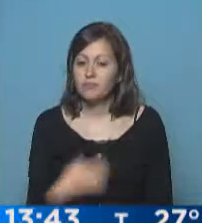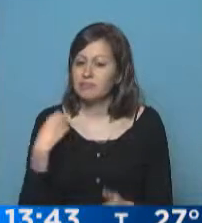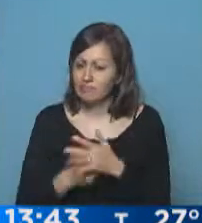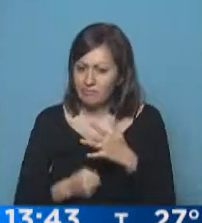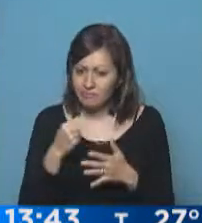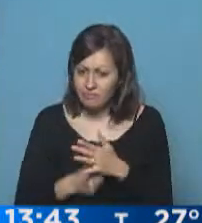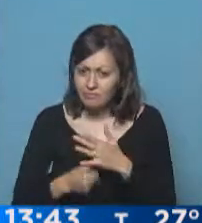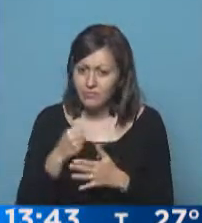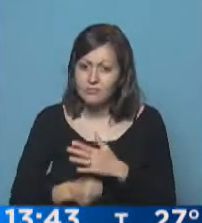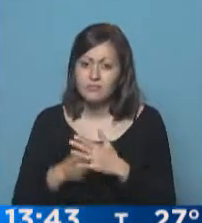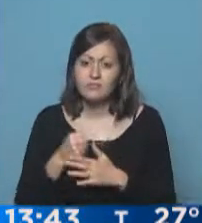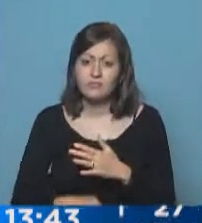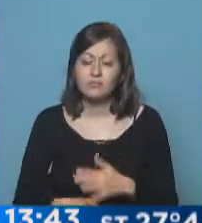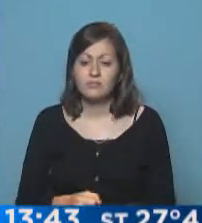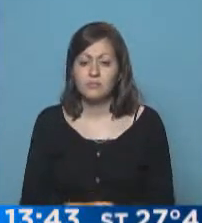mucho